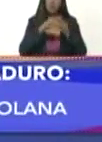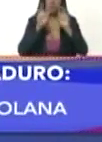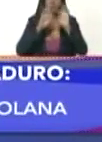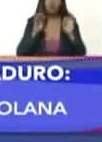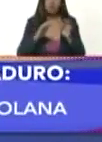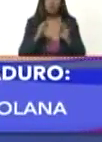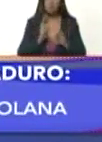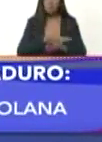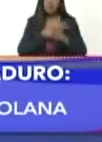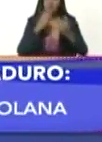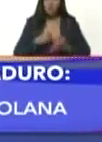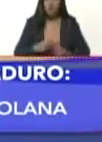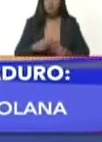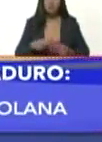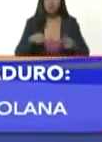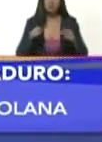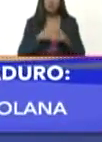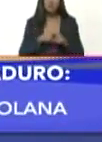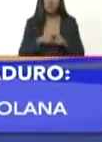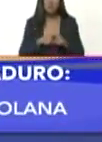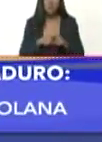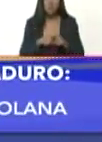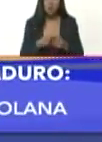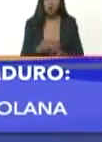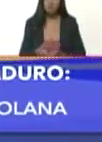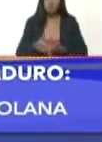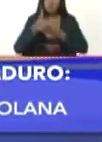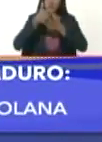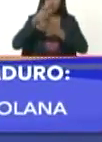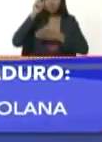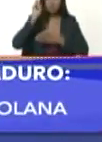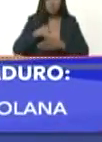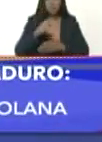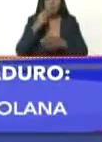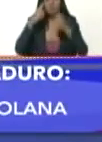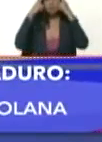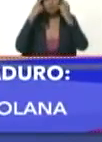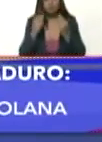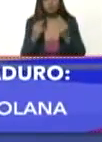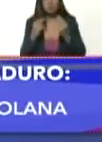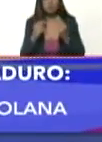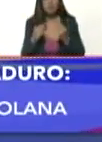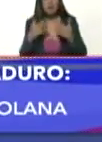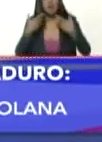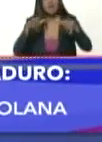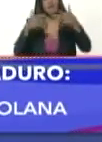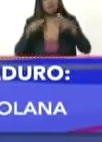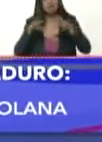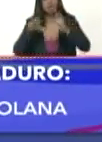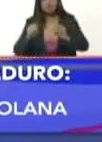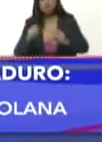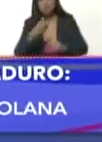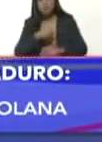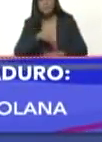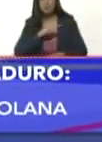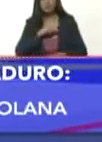muy poderoso, muy armado y muy profesional Ejército Imperial